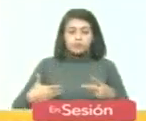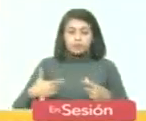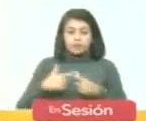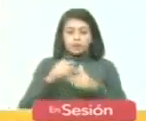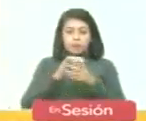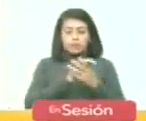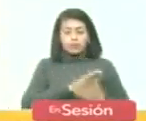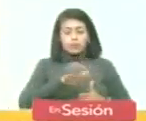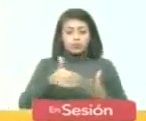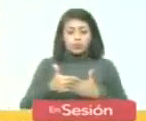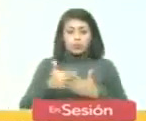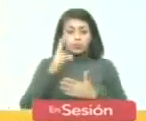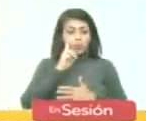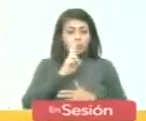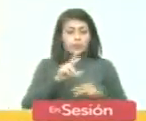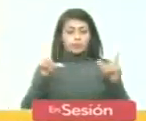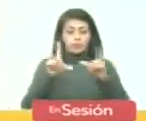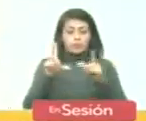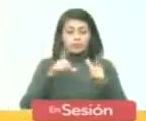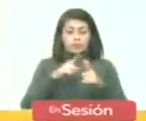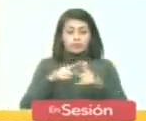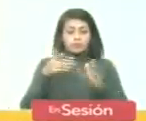compañeros que nos siguen a través de los medios de comunicación.